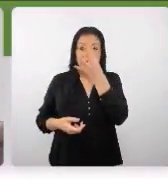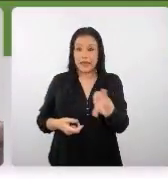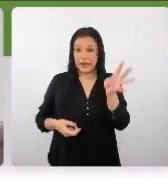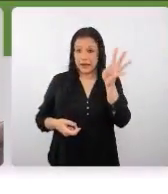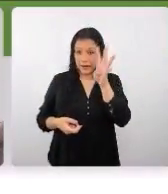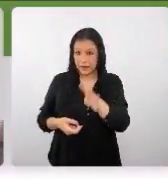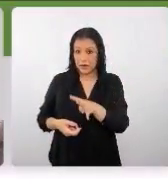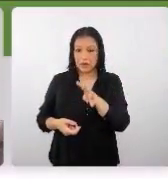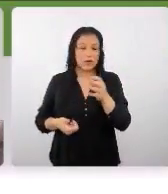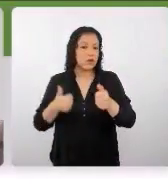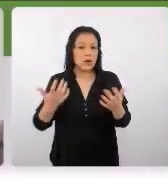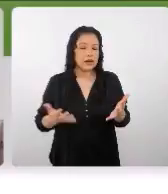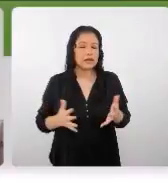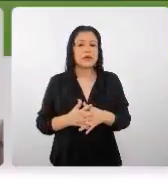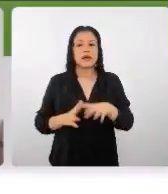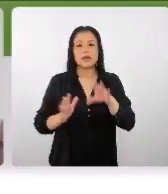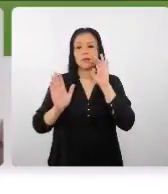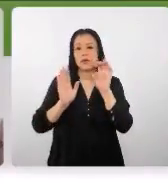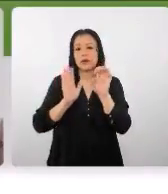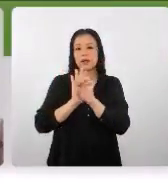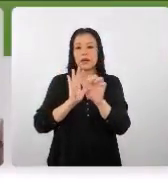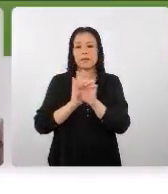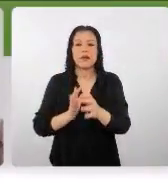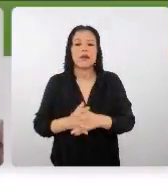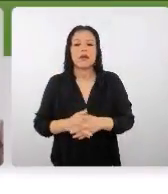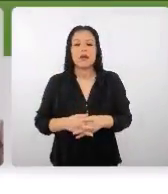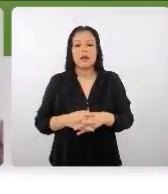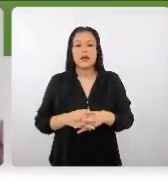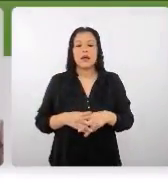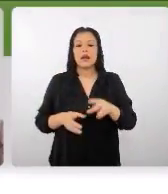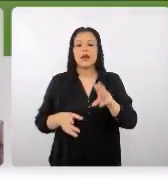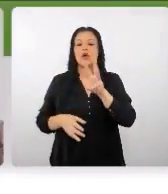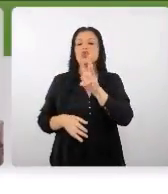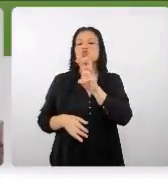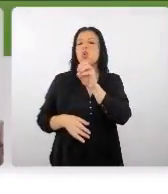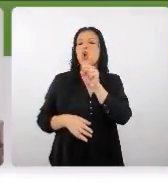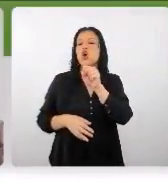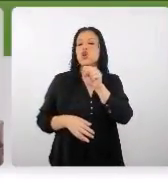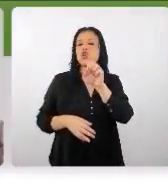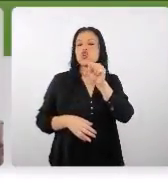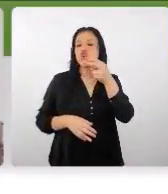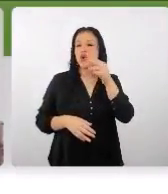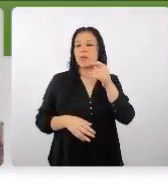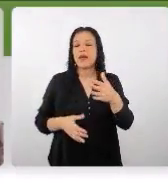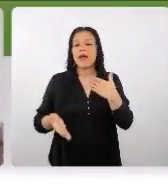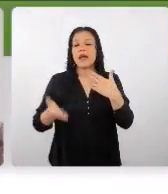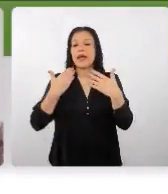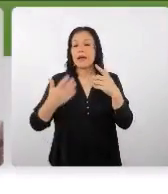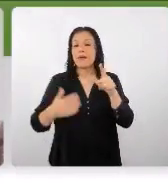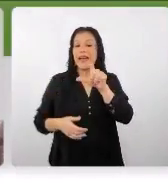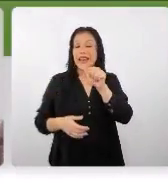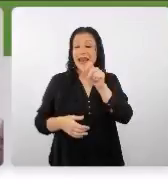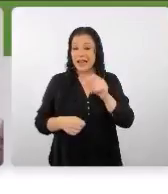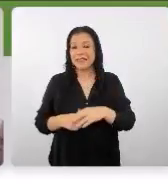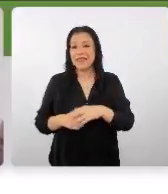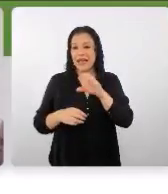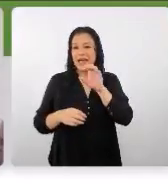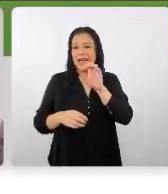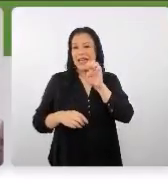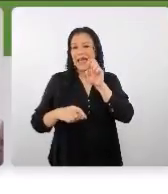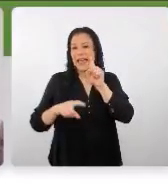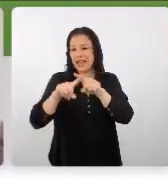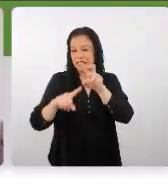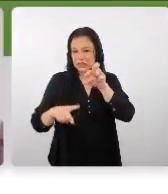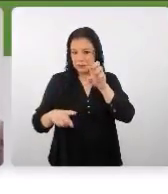Unido es, por ejemplo, los workshops que organiza LATA, que es el LATA Expo.